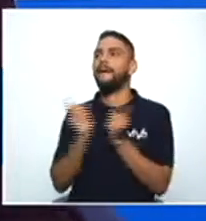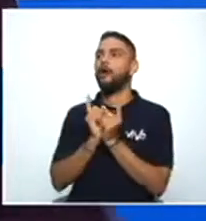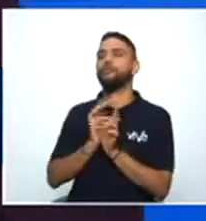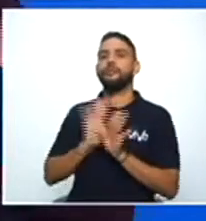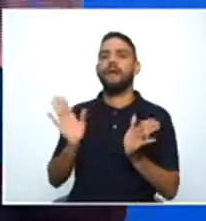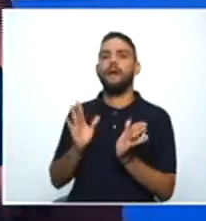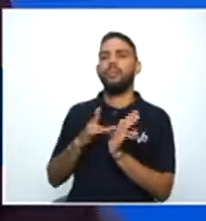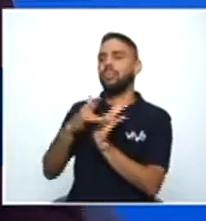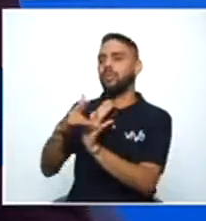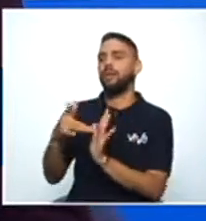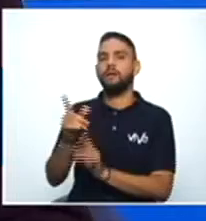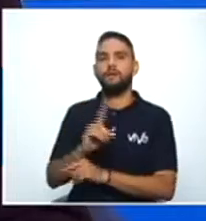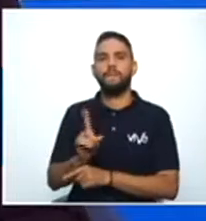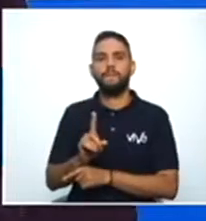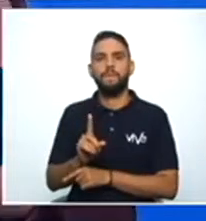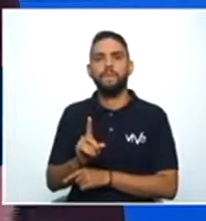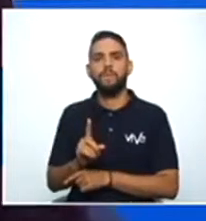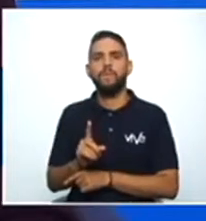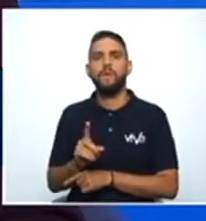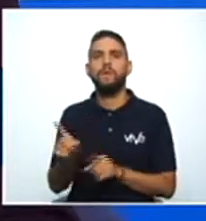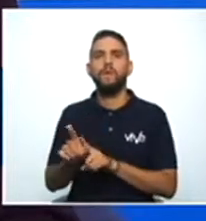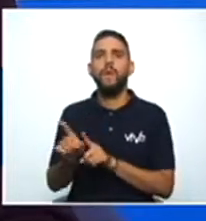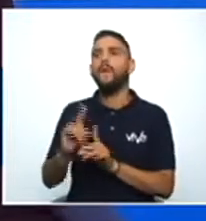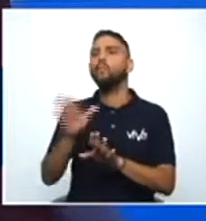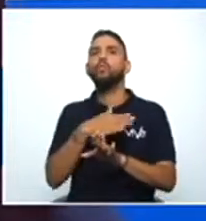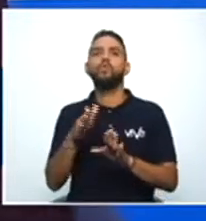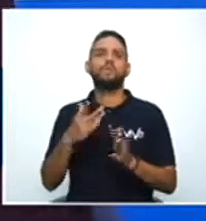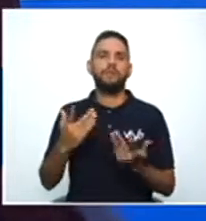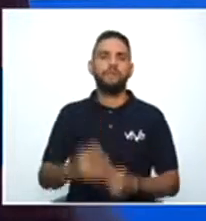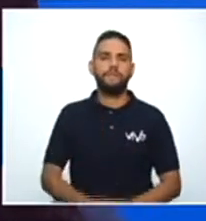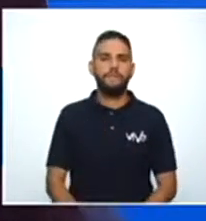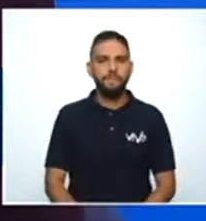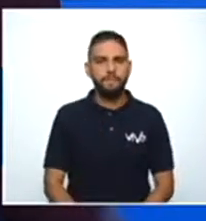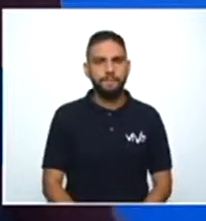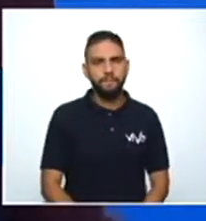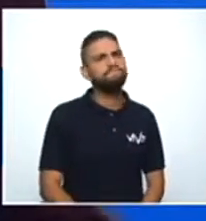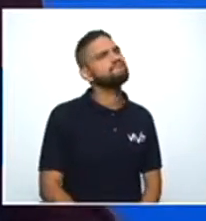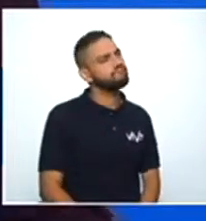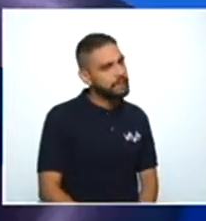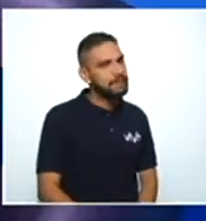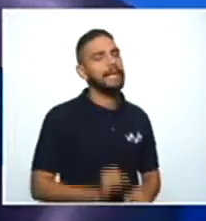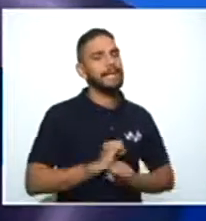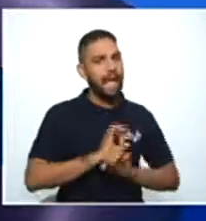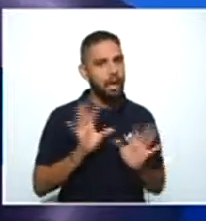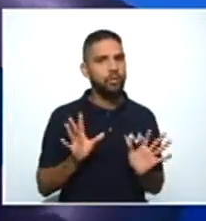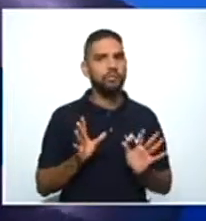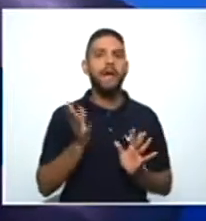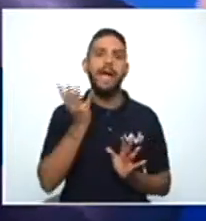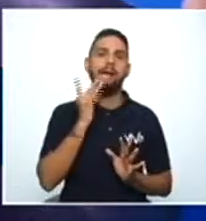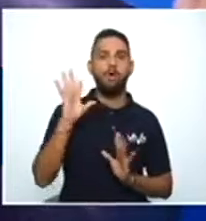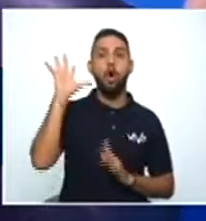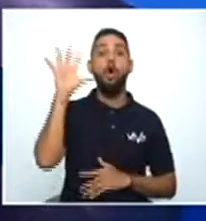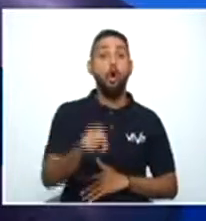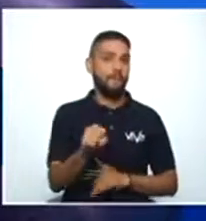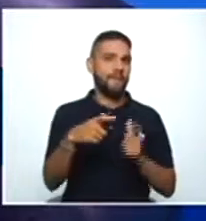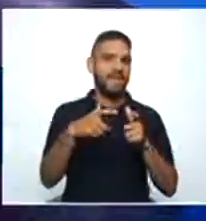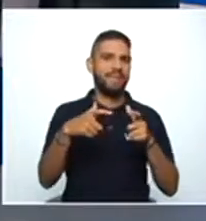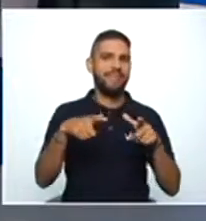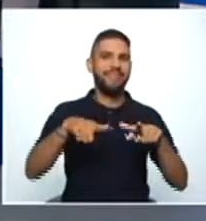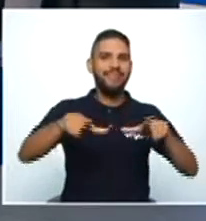solamente el aspecto meramente sonoro pues a través del acercar digital porque quien quiera comprar un disco